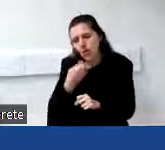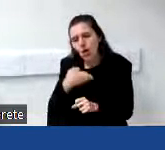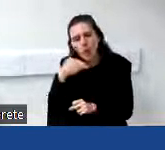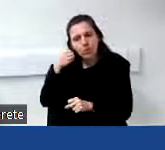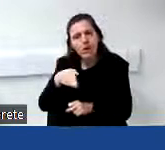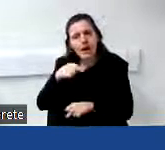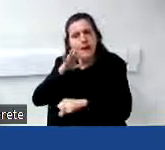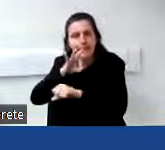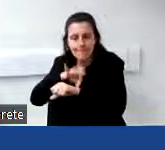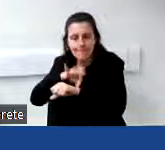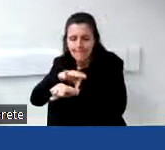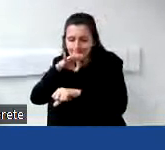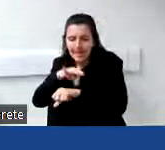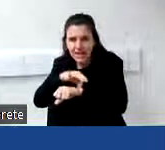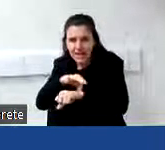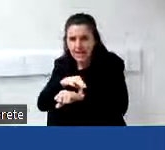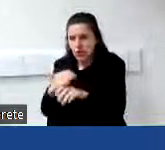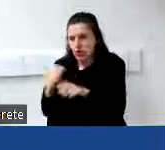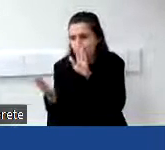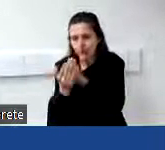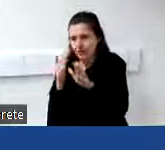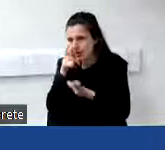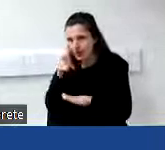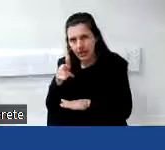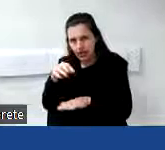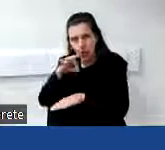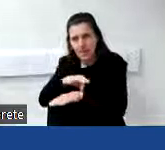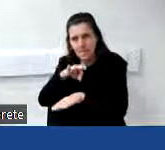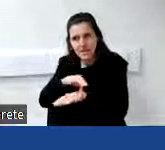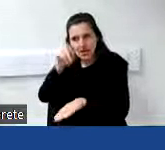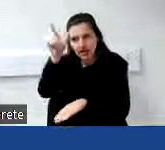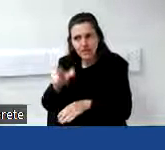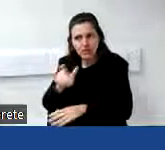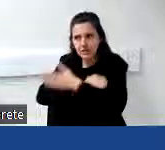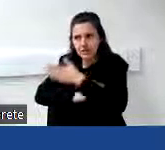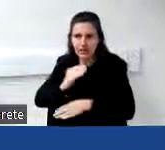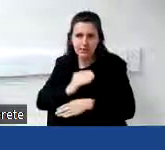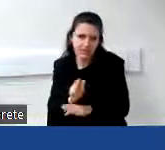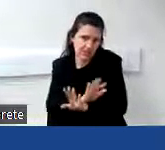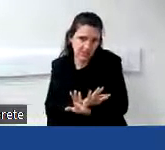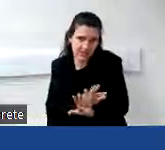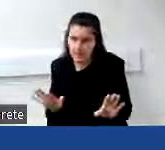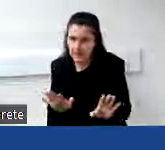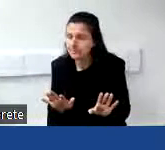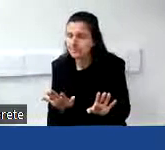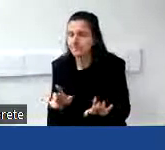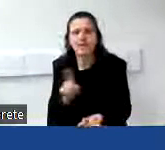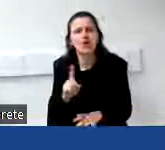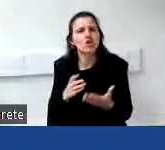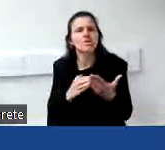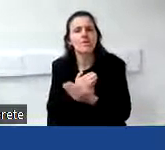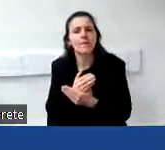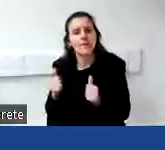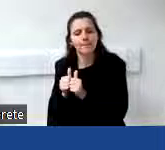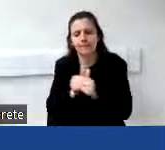cuerpo, a lo que tiene que ver, por supuesto, con su sexualidad, y que no sea algo que sí o sí tiene que ser acompañado con alguien en ese espacio